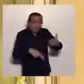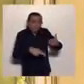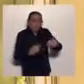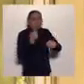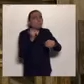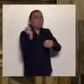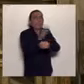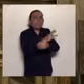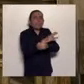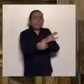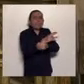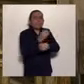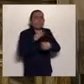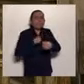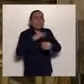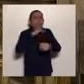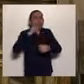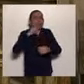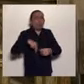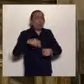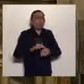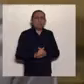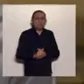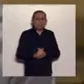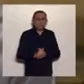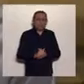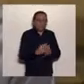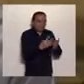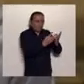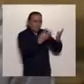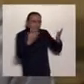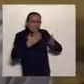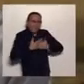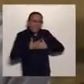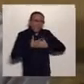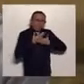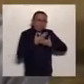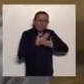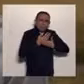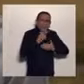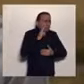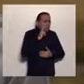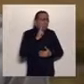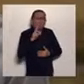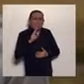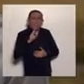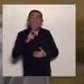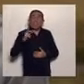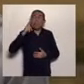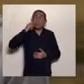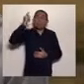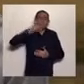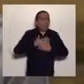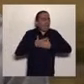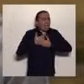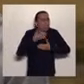Lectura de la primera carta de San Juan. Queridos hermanos, miren cómo nos amó el